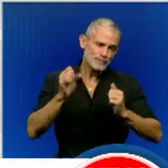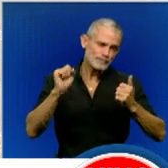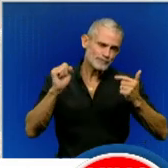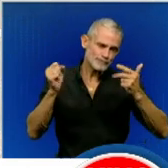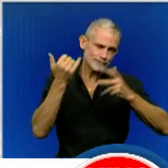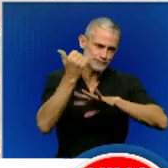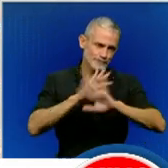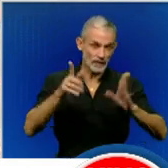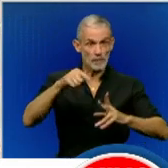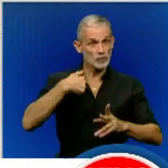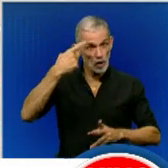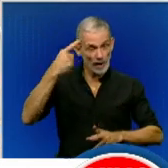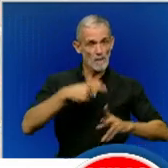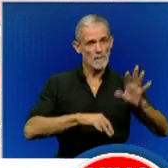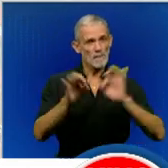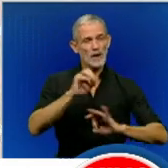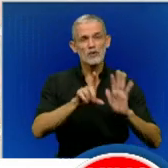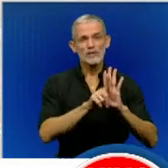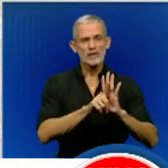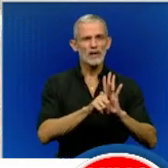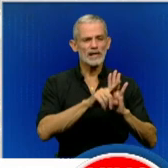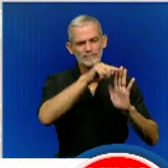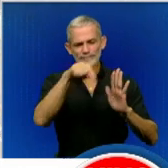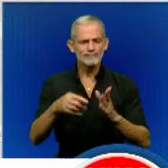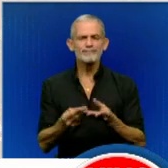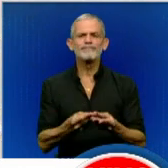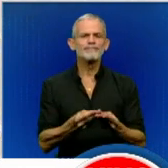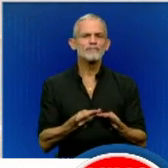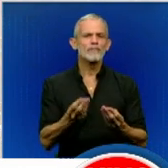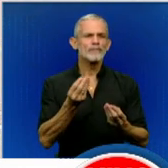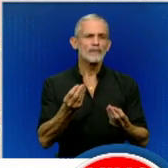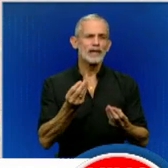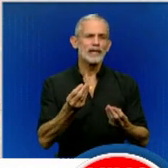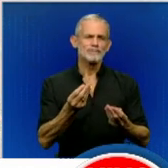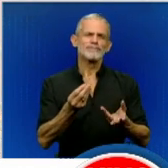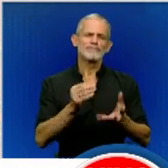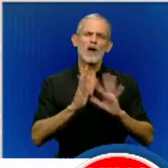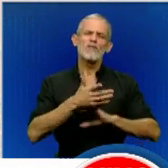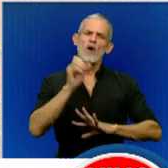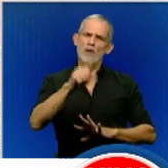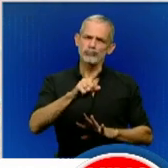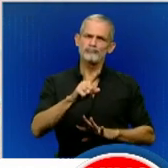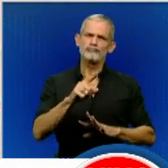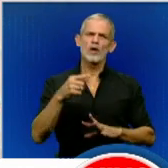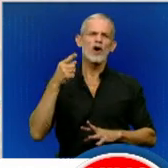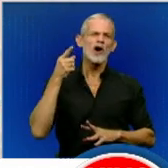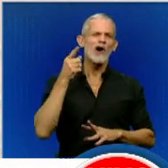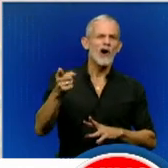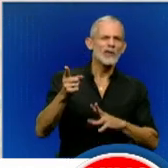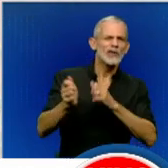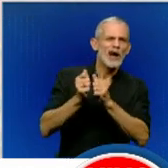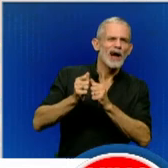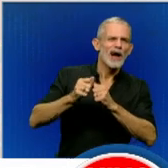creo que este proyecto viene a consolidar el perfil ante actividad privada